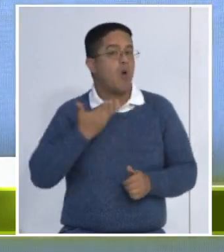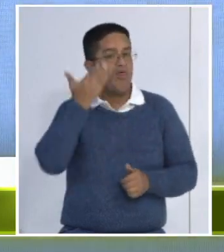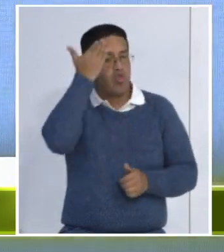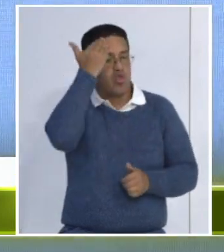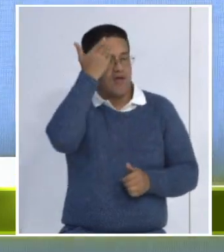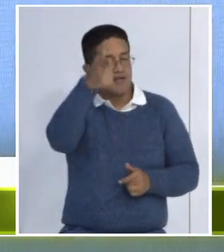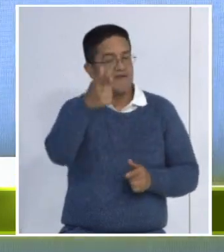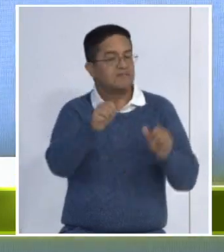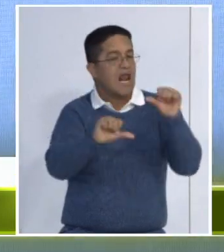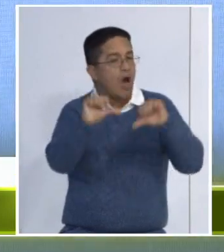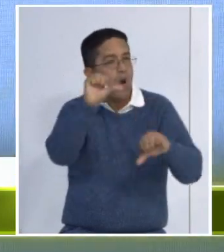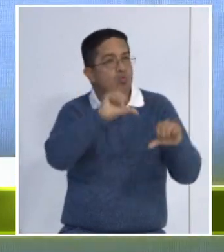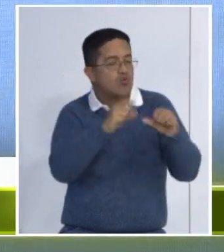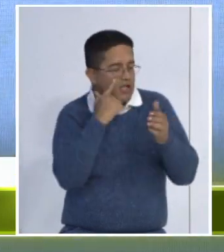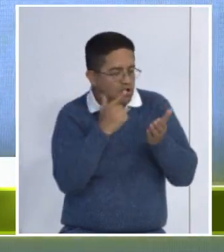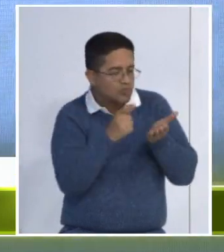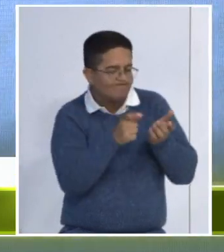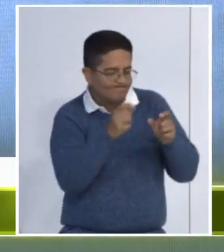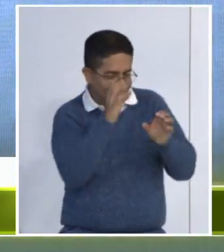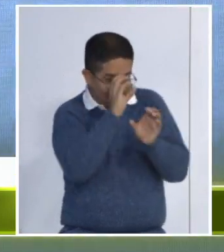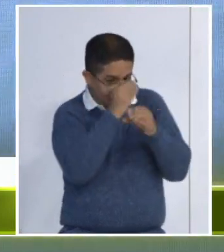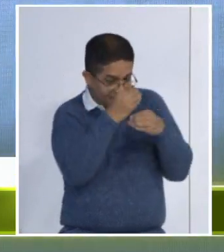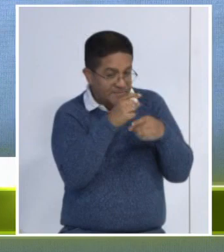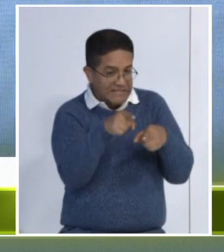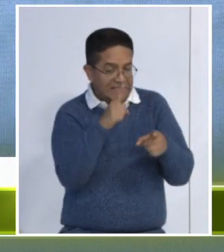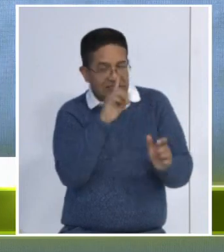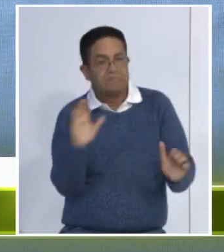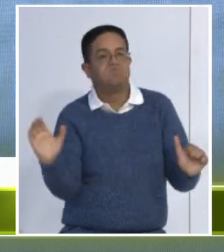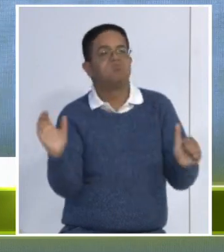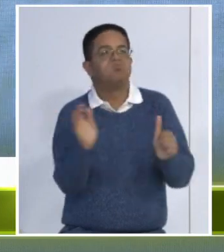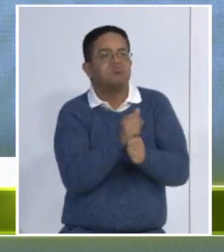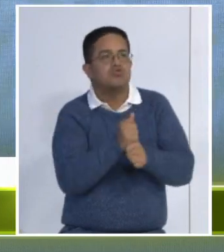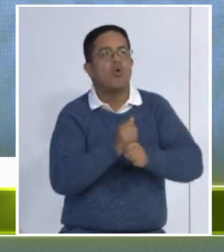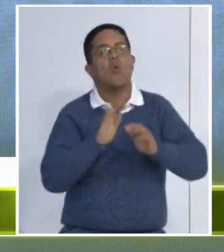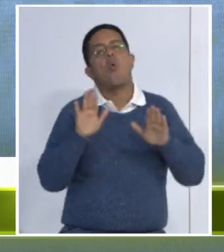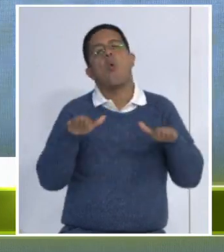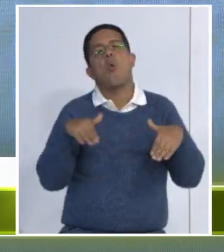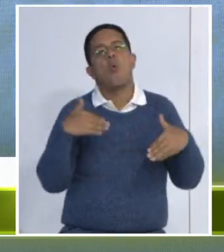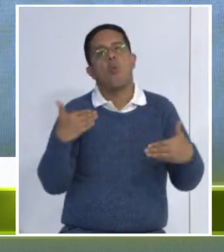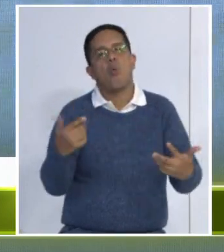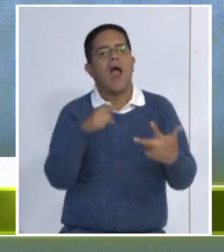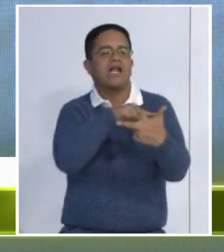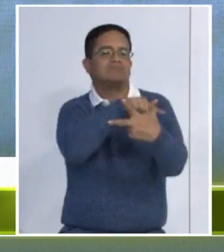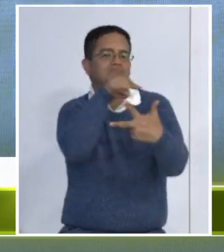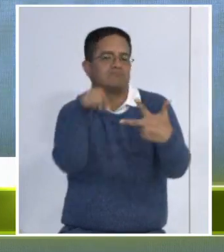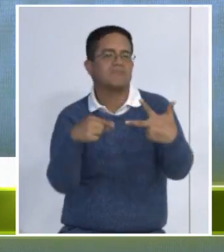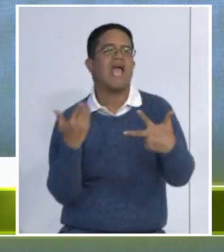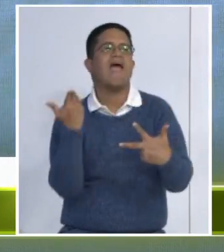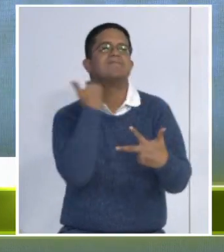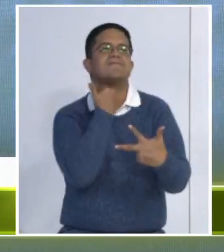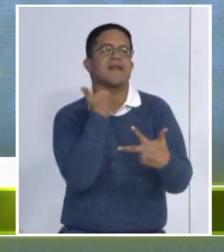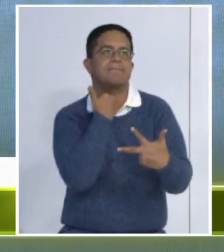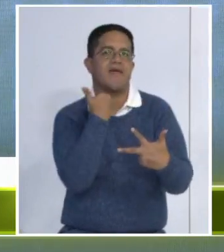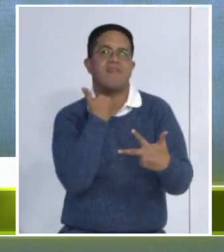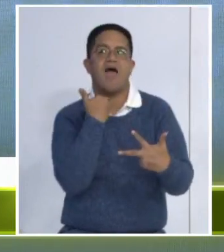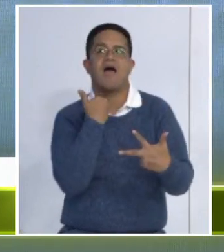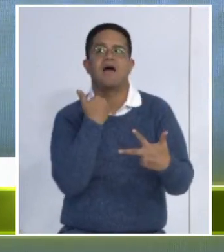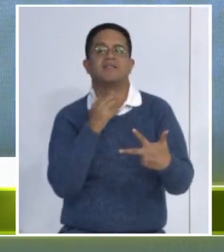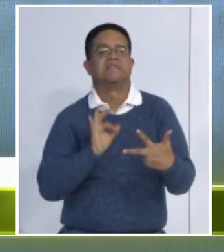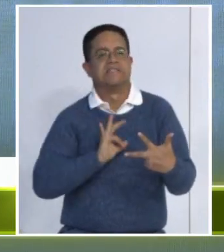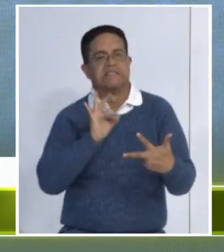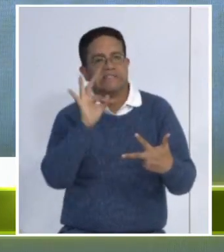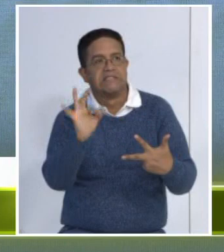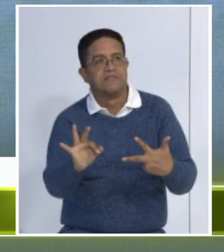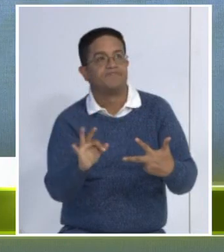Si yo hago un examen de laboratorio, puedo más o menos dilucidar cuál de los tipos de virus es el que presenta el